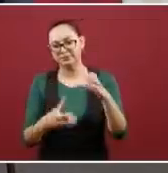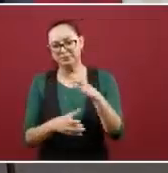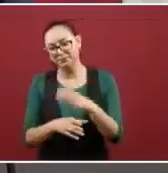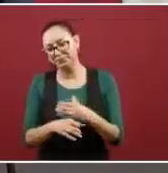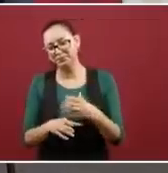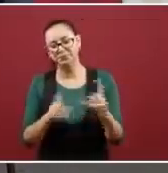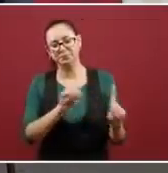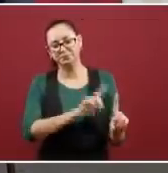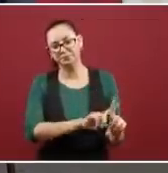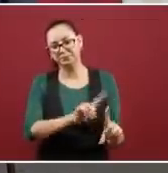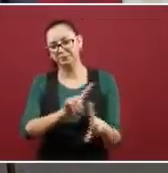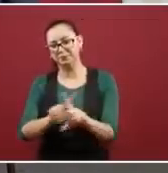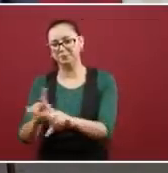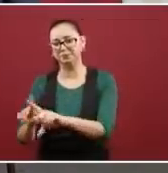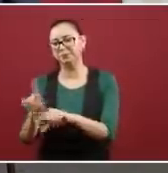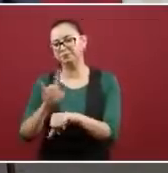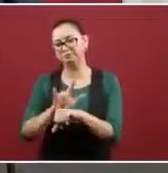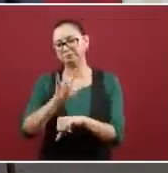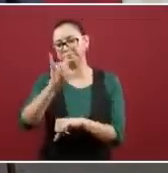aeronaves, para